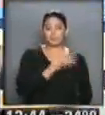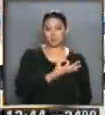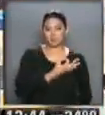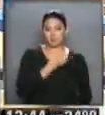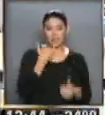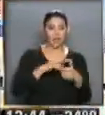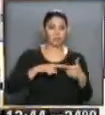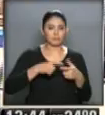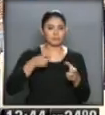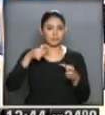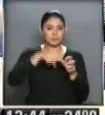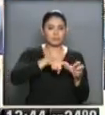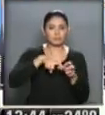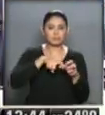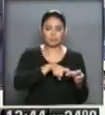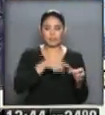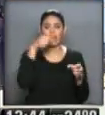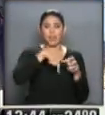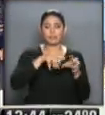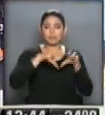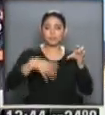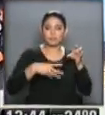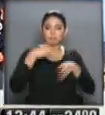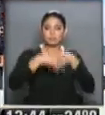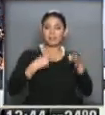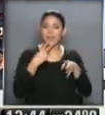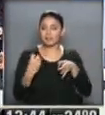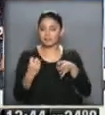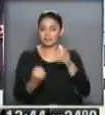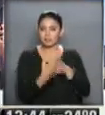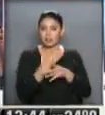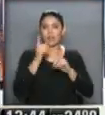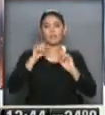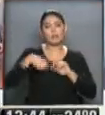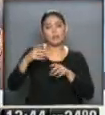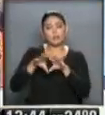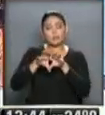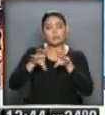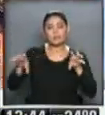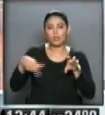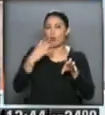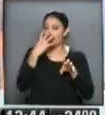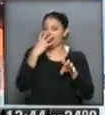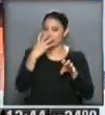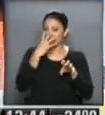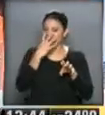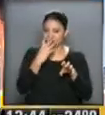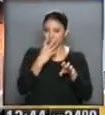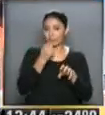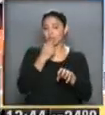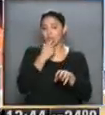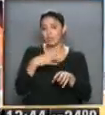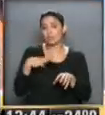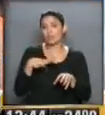hay un tráiler también que tiene desde grupos electrógenos hasta cilindros con oxígeno para, por